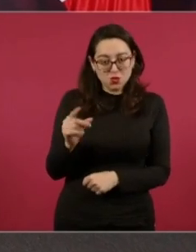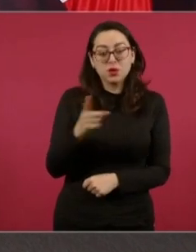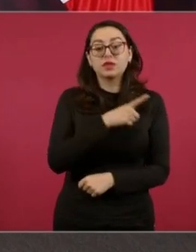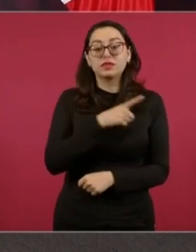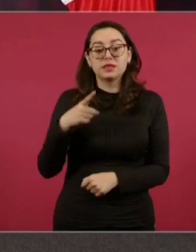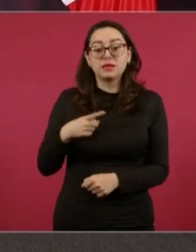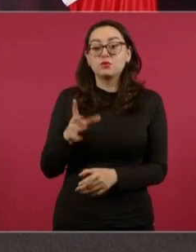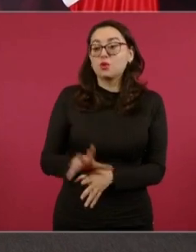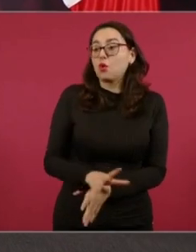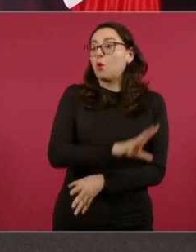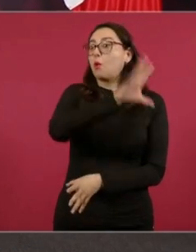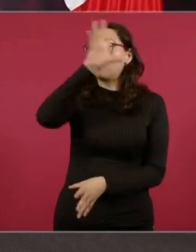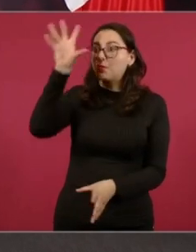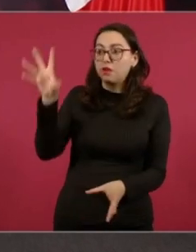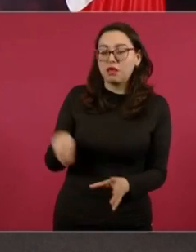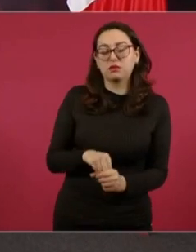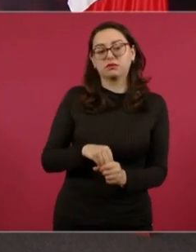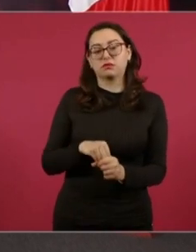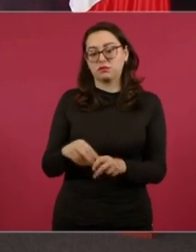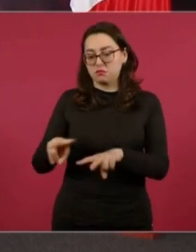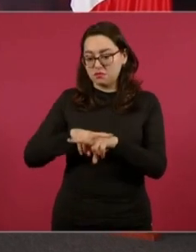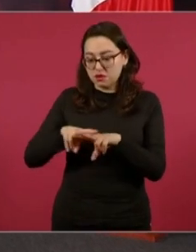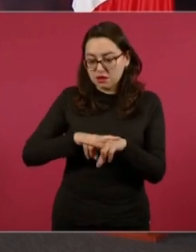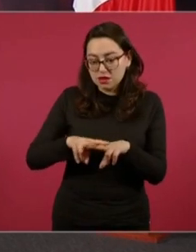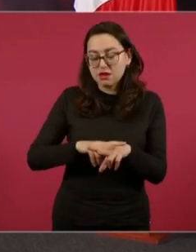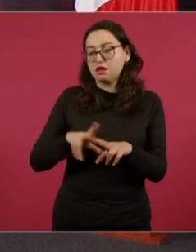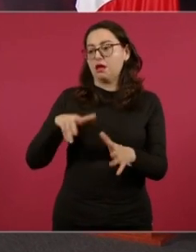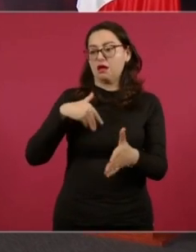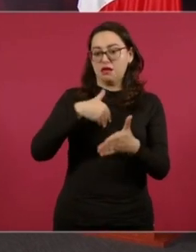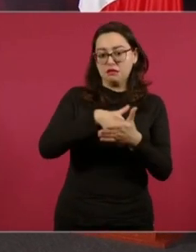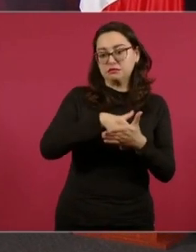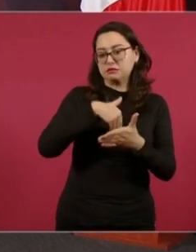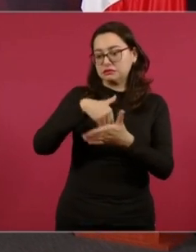que esté completamente terminada la vía.